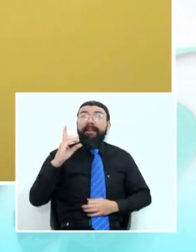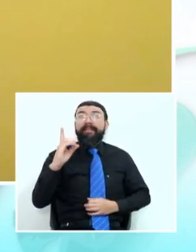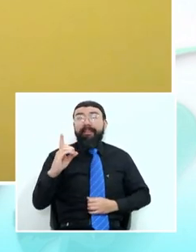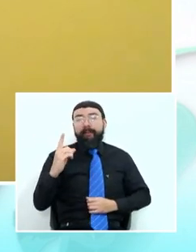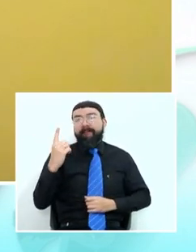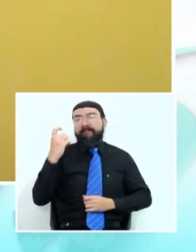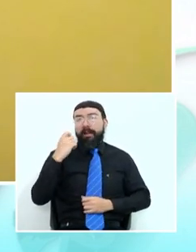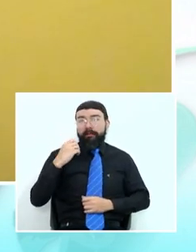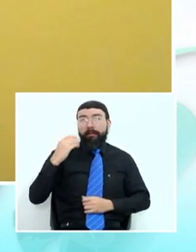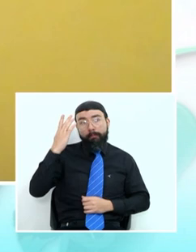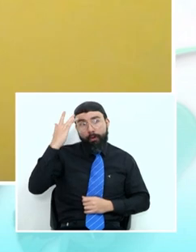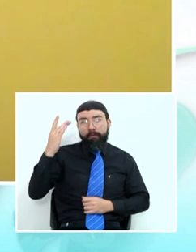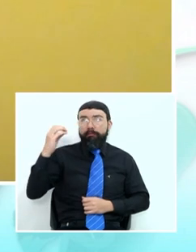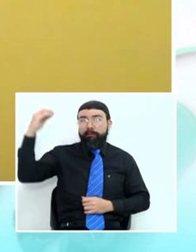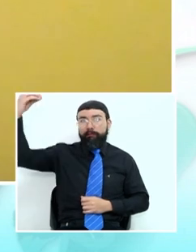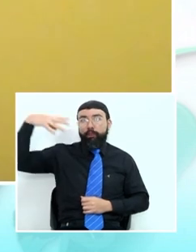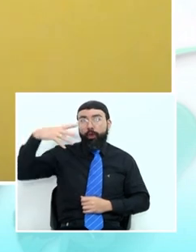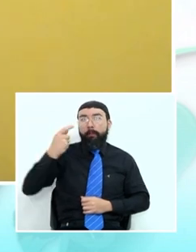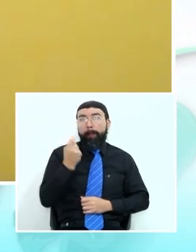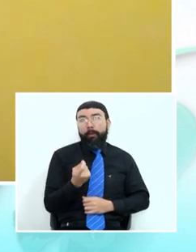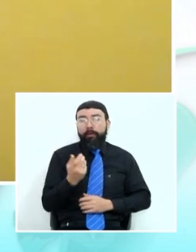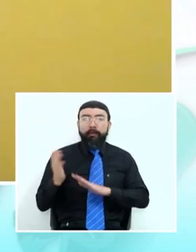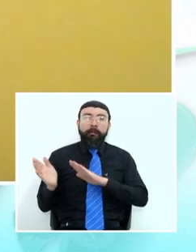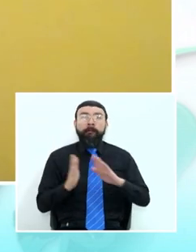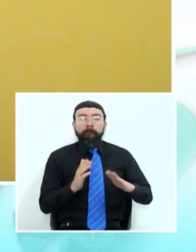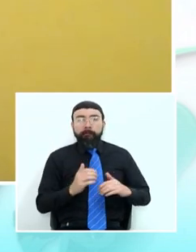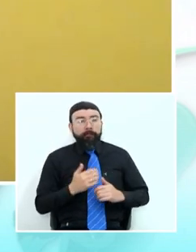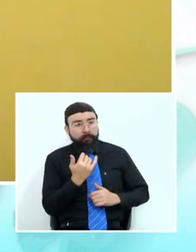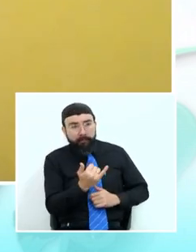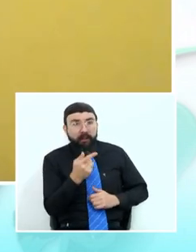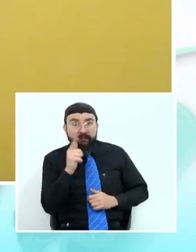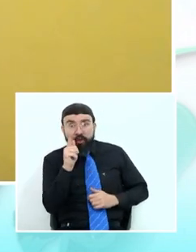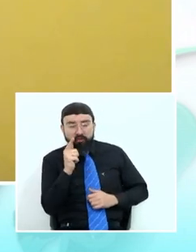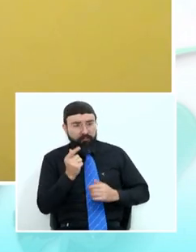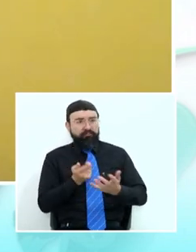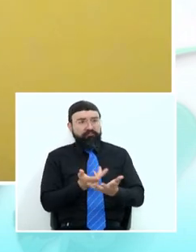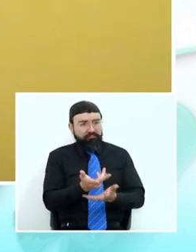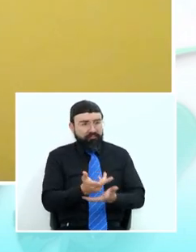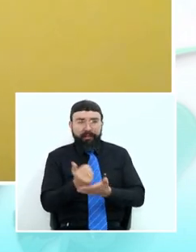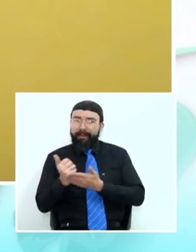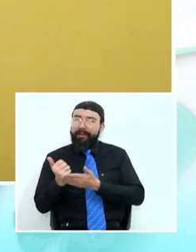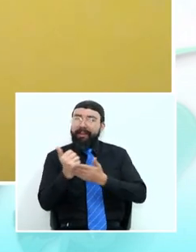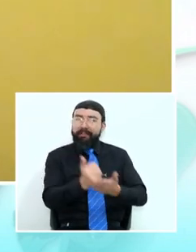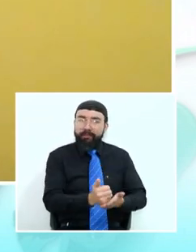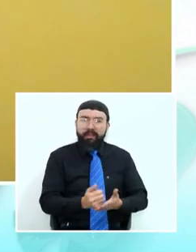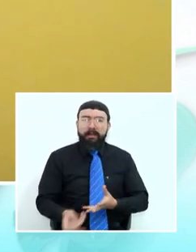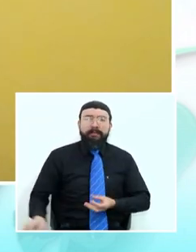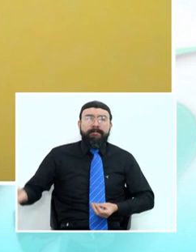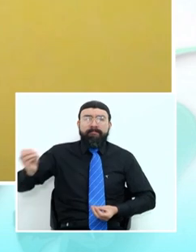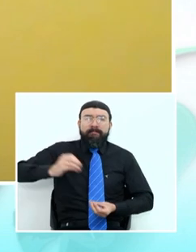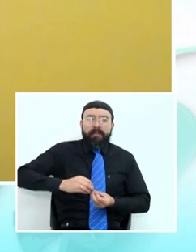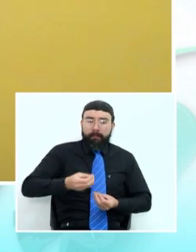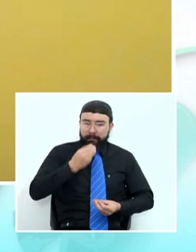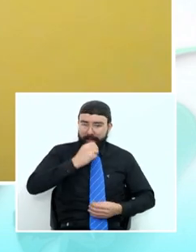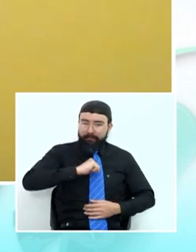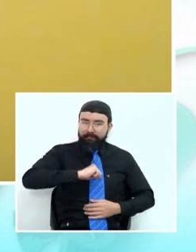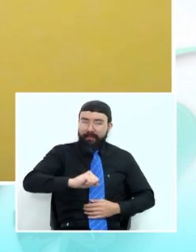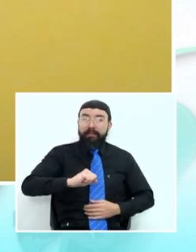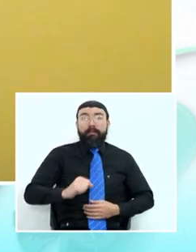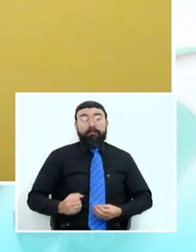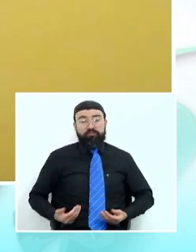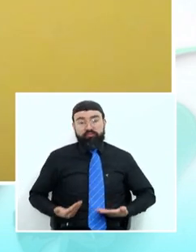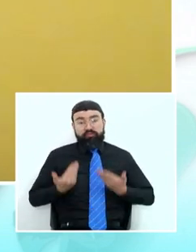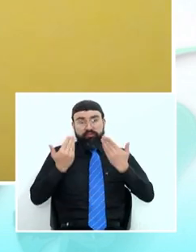las frutas que tienen la connotación de ayudar a potencializar todo el sistema inmunitario.